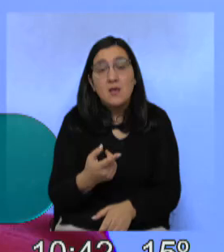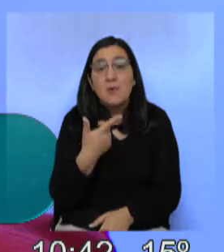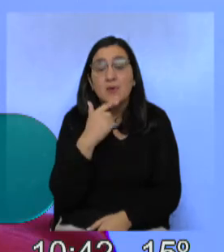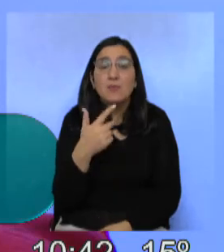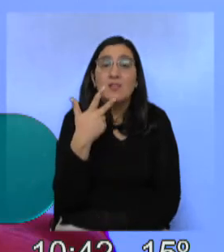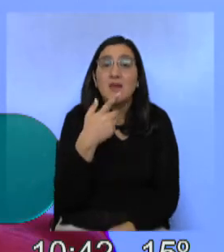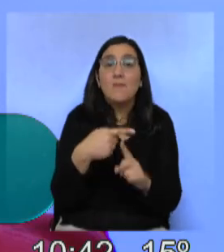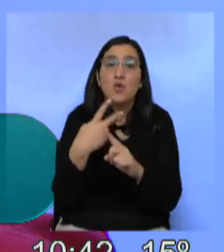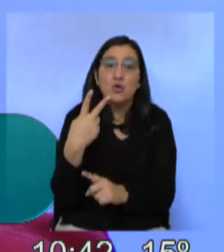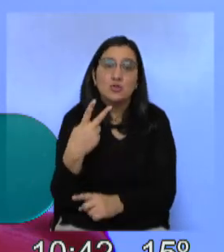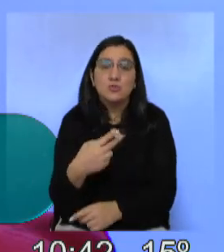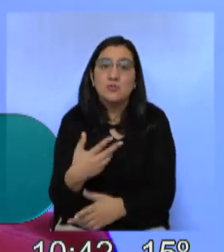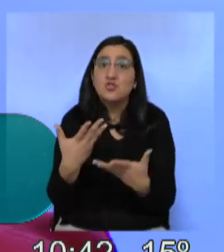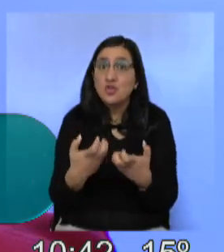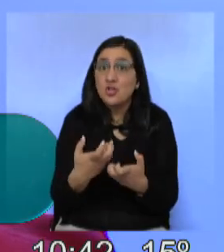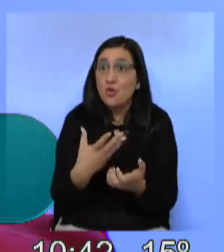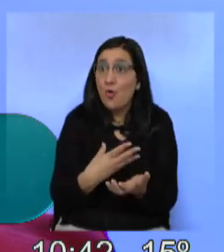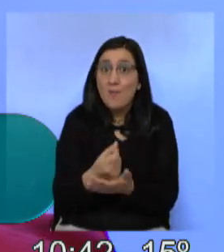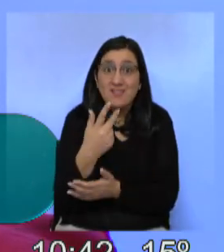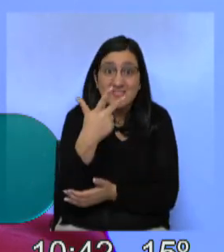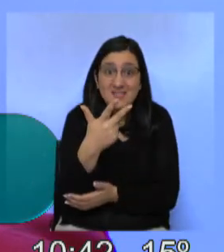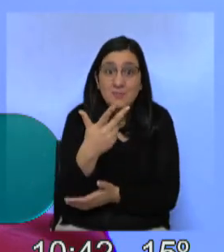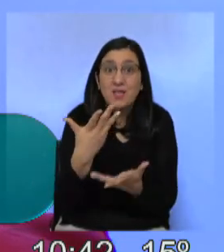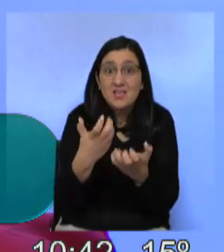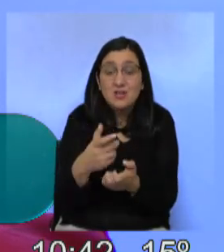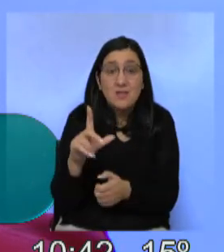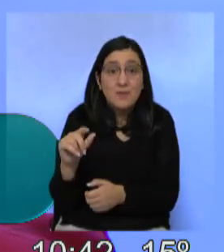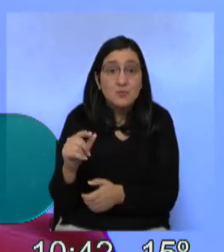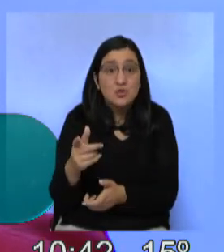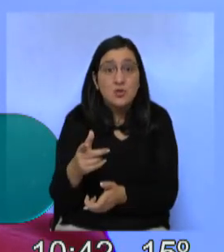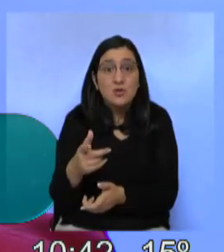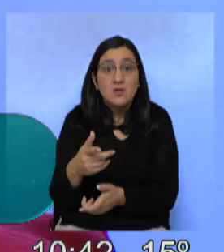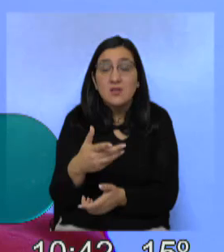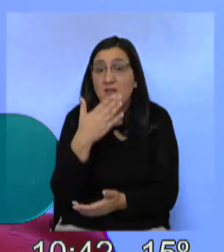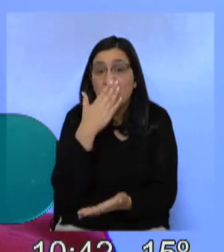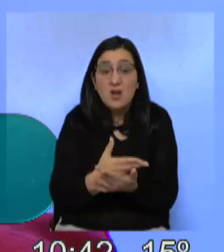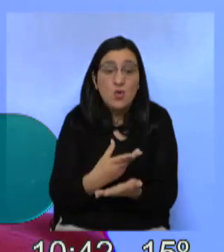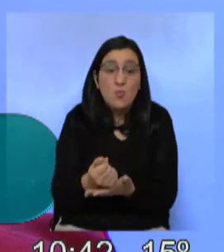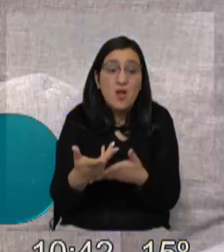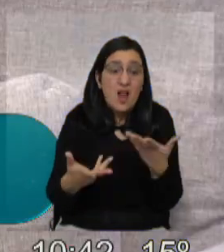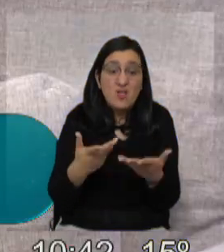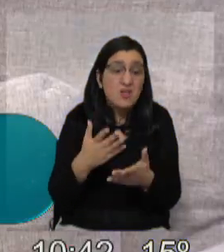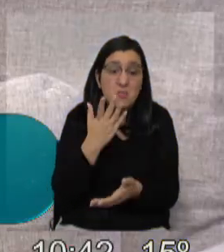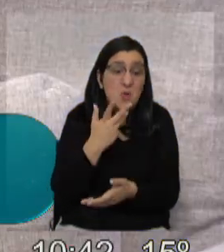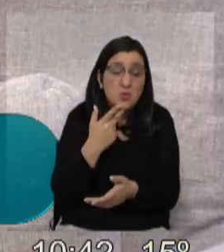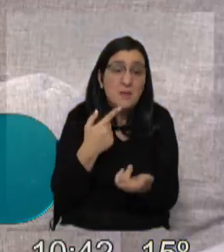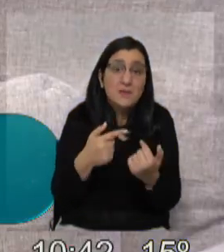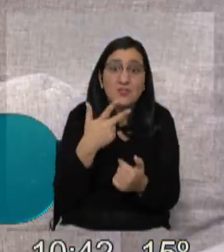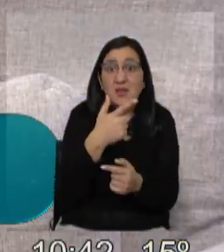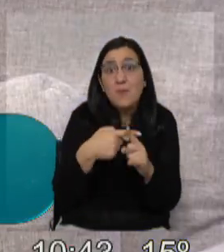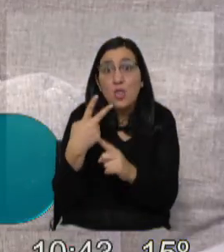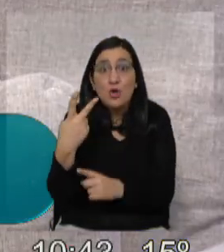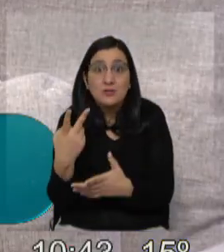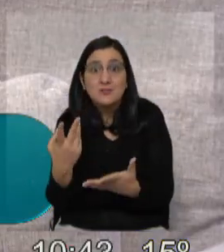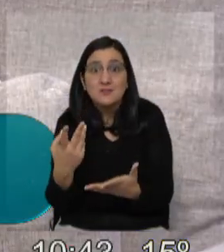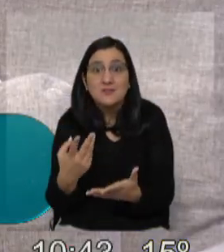que veo y me quiero llevar 3 porque yo quiero esa promoción y me termino llevando algo que ni me encanta, nada, pero digo, pero es el 3x2